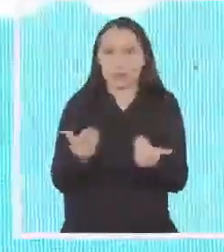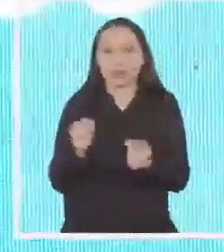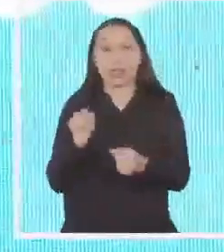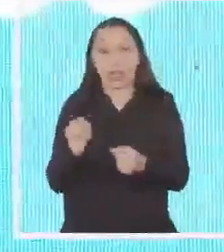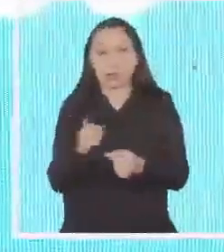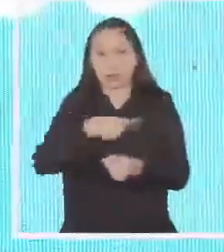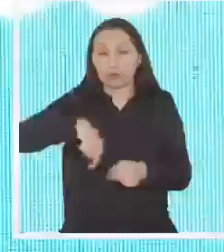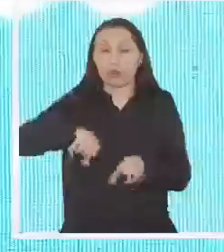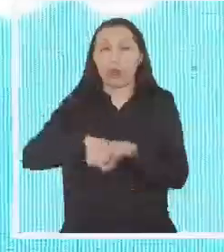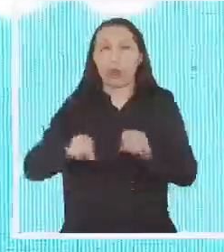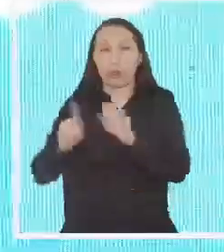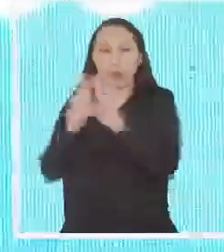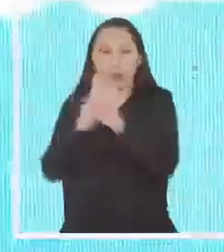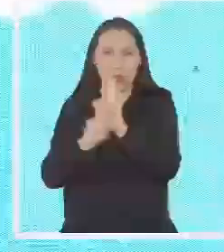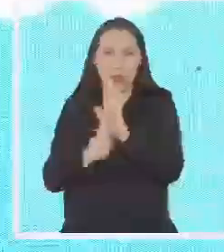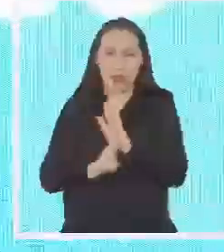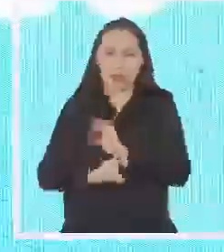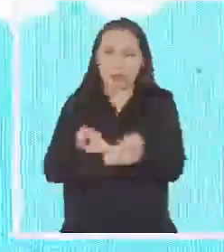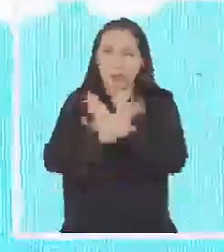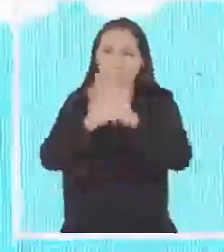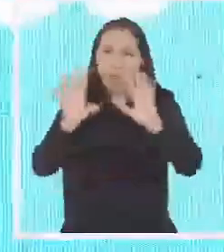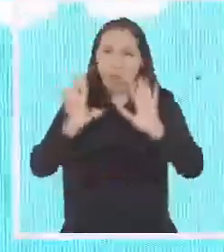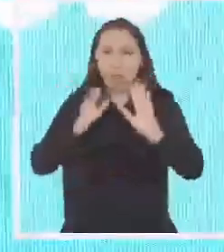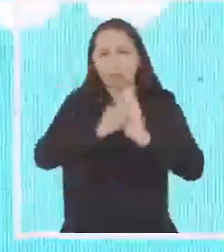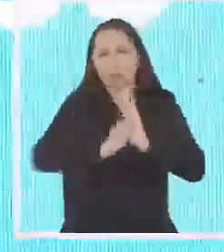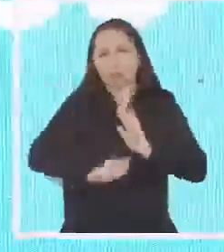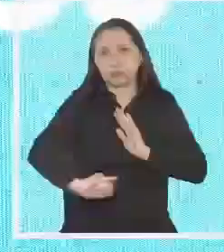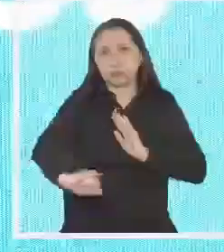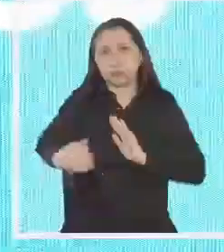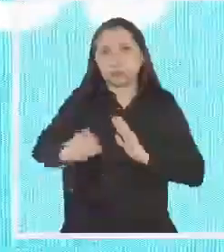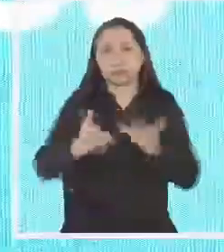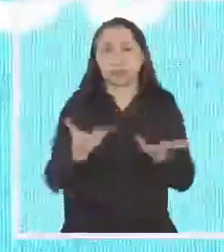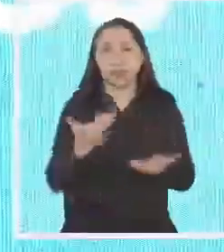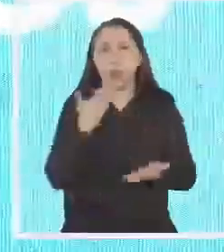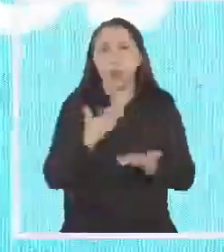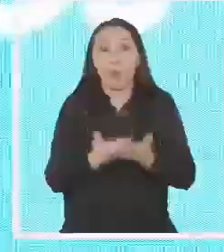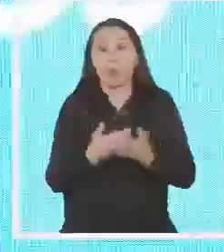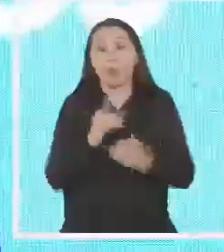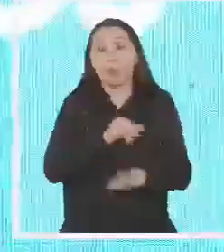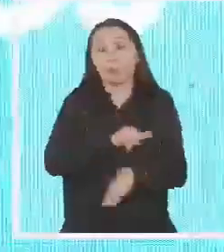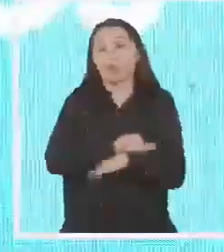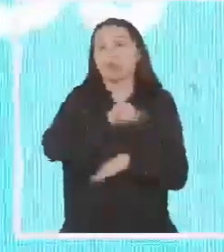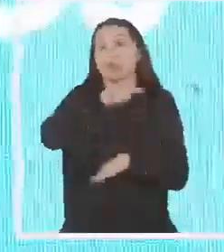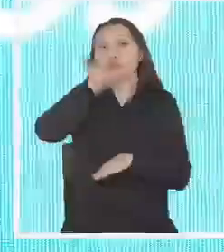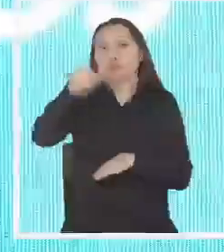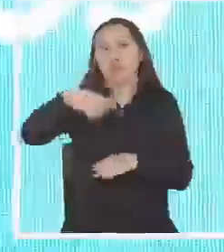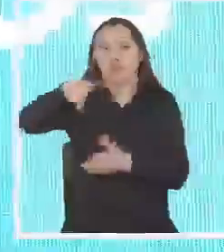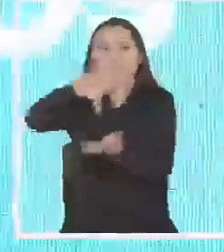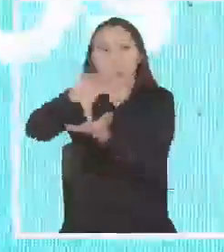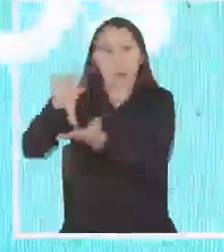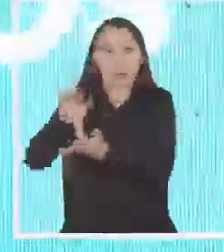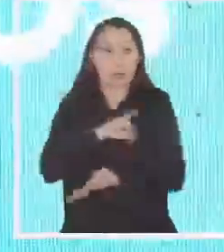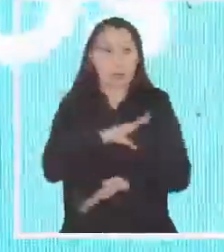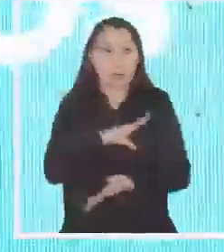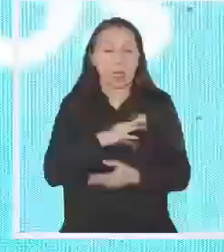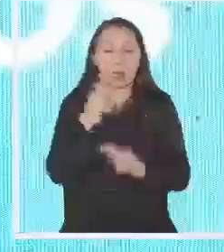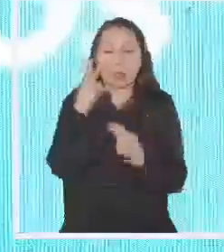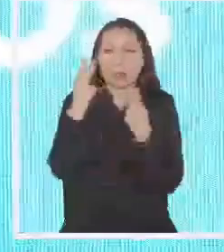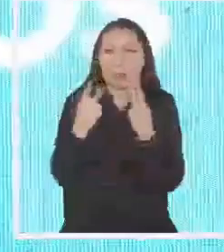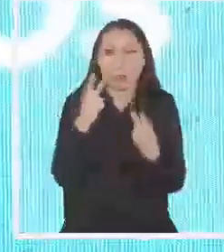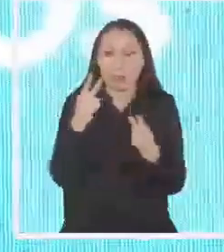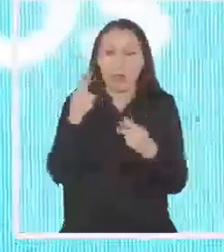esto concordamos, que las reglas sean claras y duraderas. Cuando viajo fuera de Chile, una de las características de las cuales